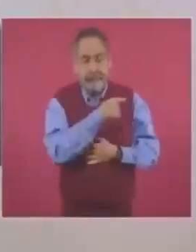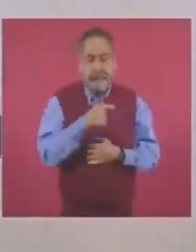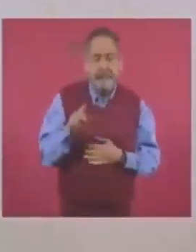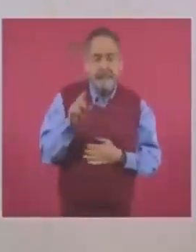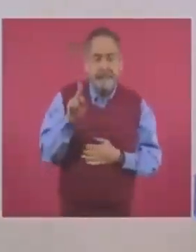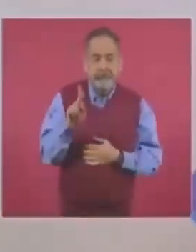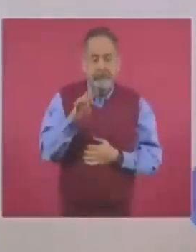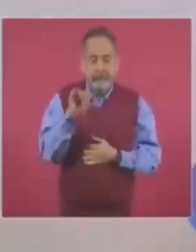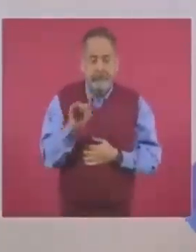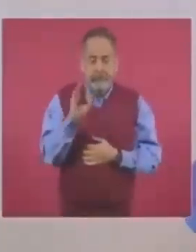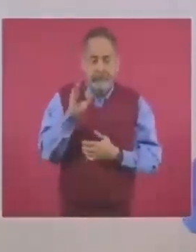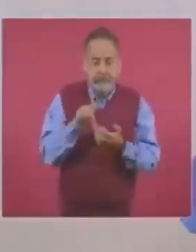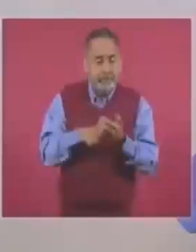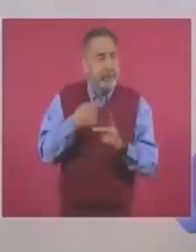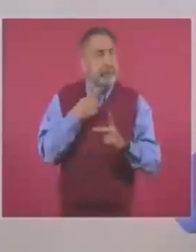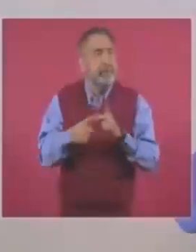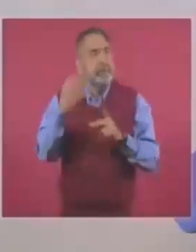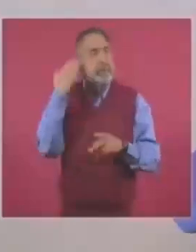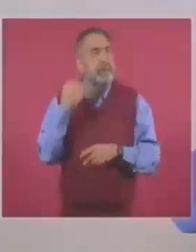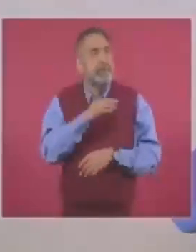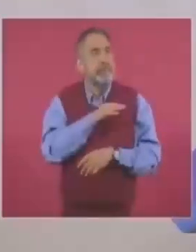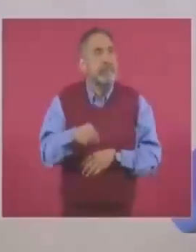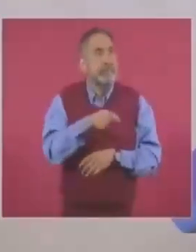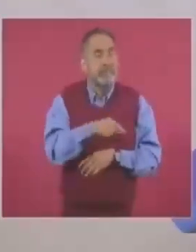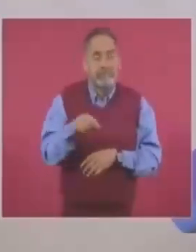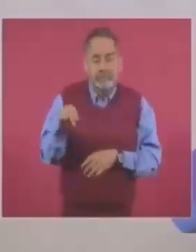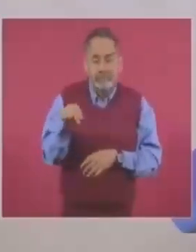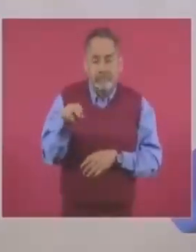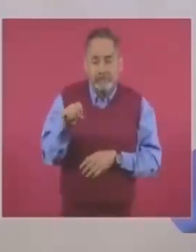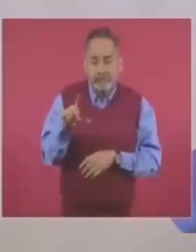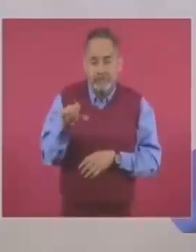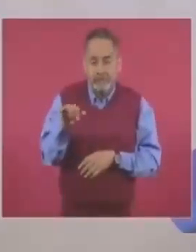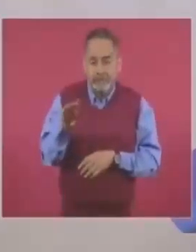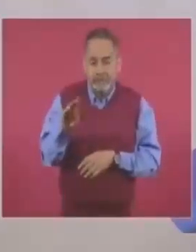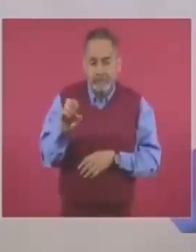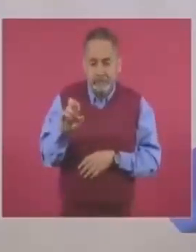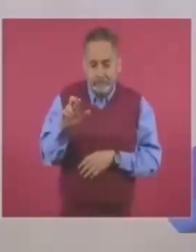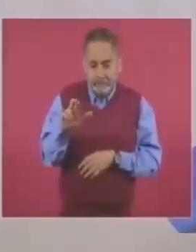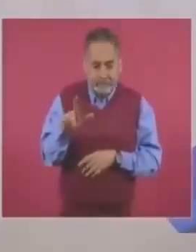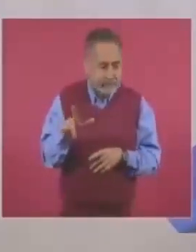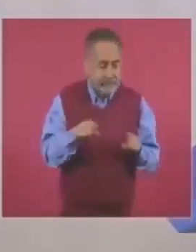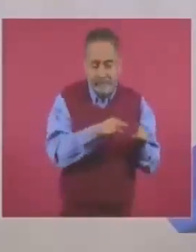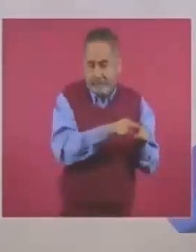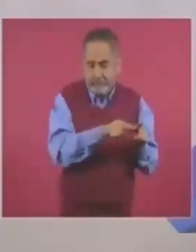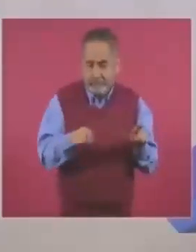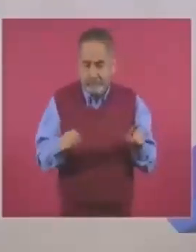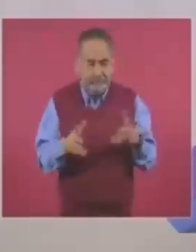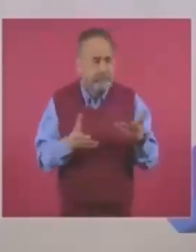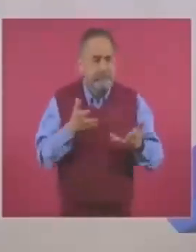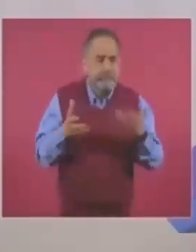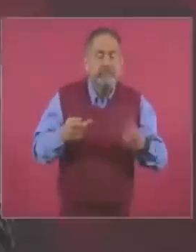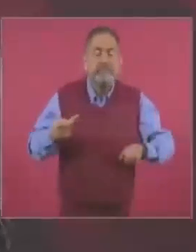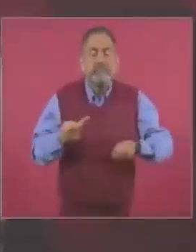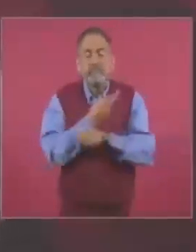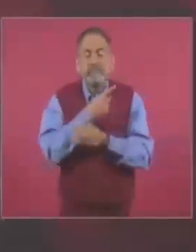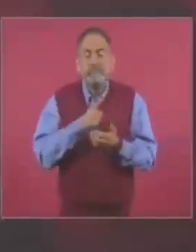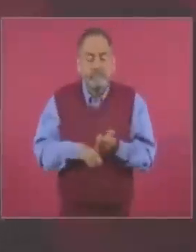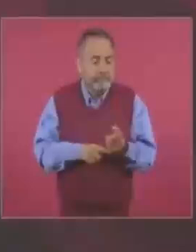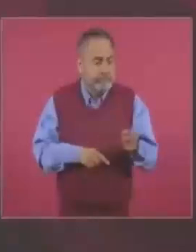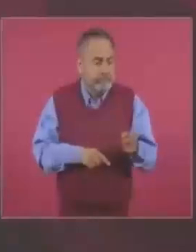posicionar a Xóchitl Gálvez como la mejor opción para México. Un injerencismo brutal el que ha